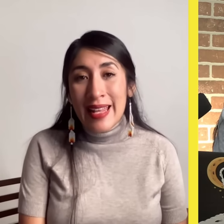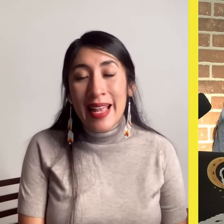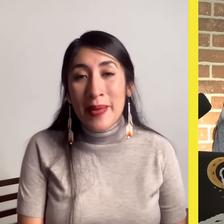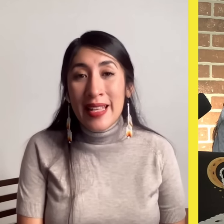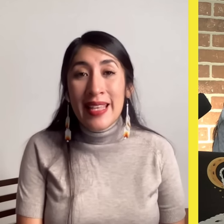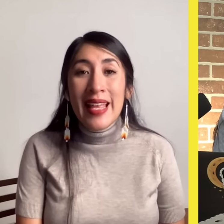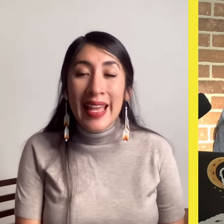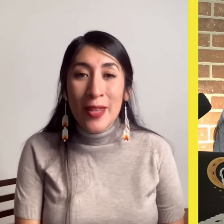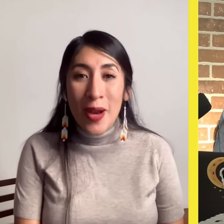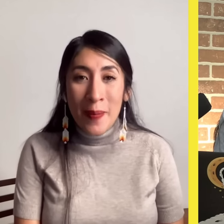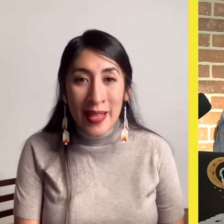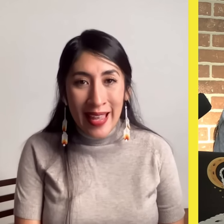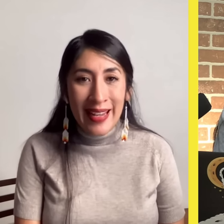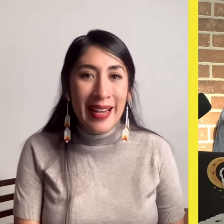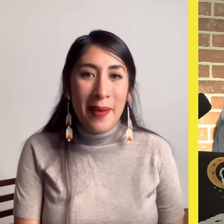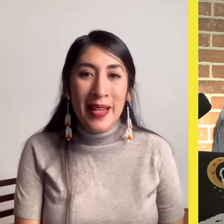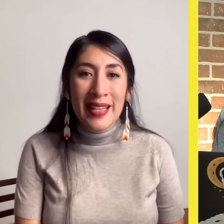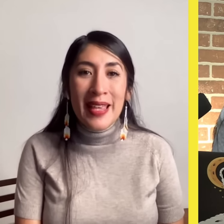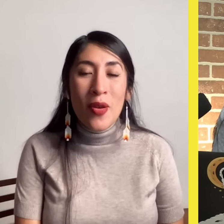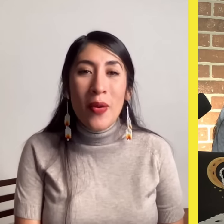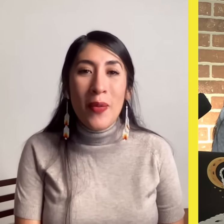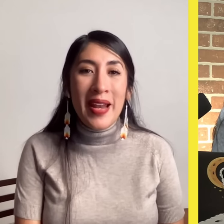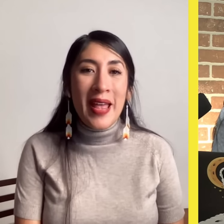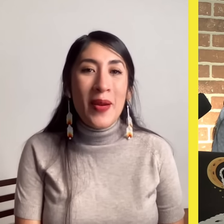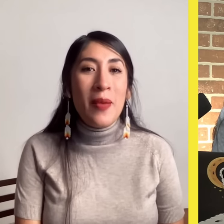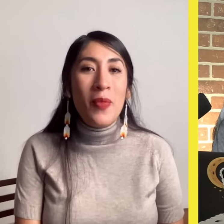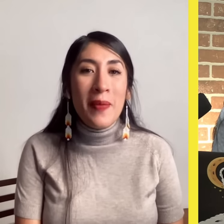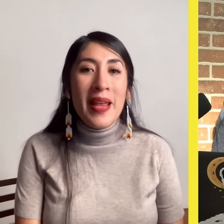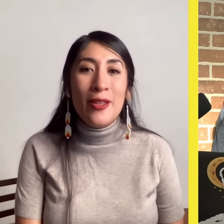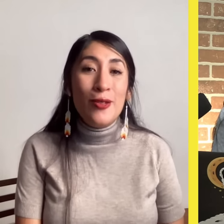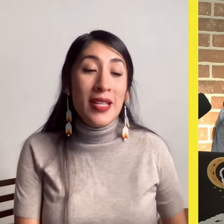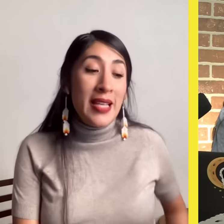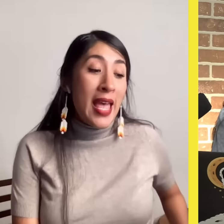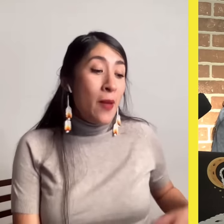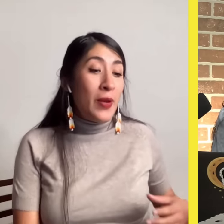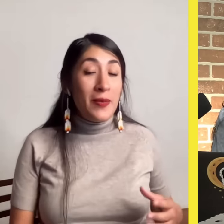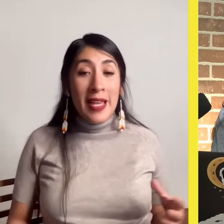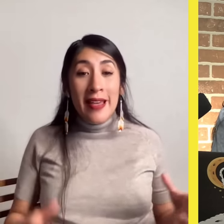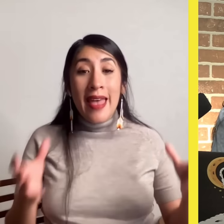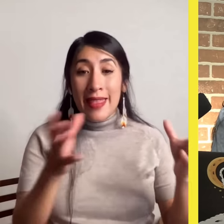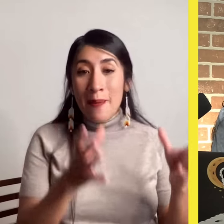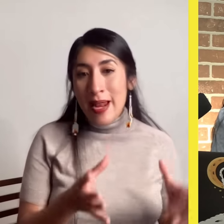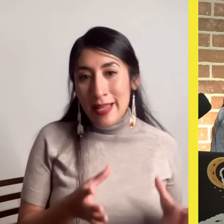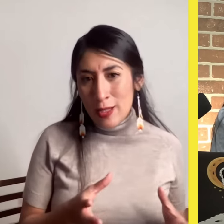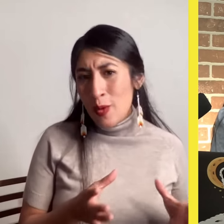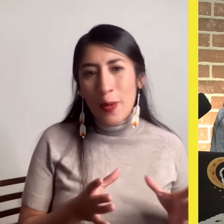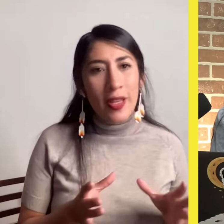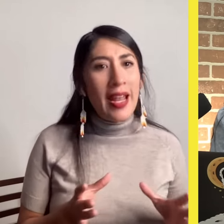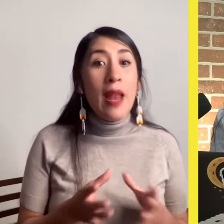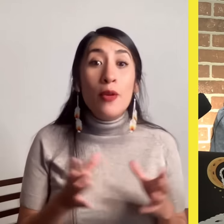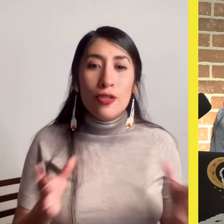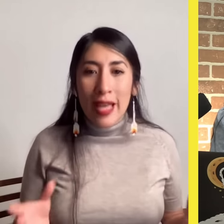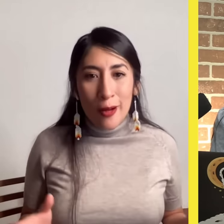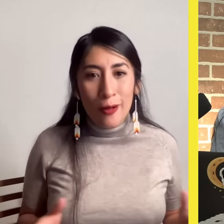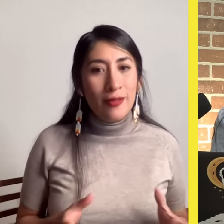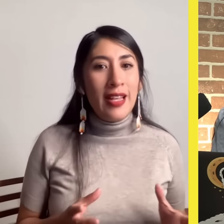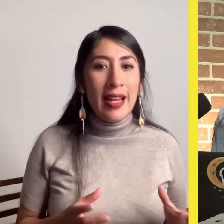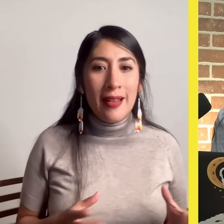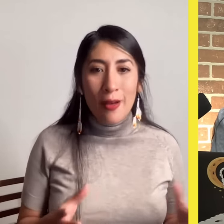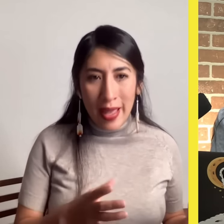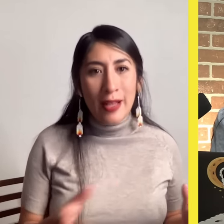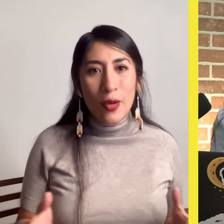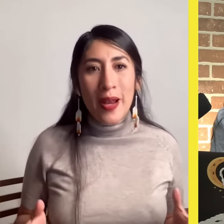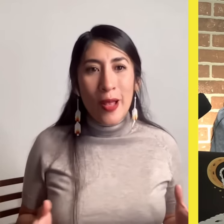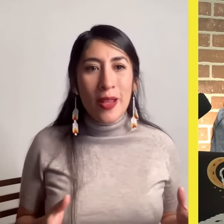está en el gabinete de Alejandro Armenta en el gabinete de el nuevo gobernador de Puebla entonces pues brinca del marinismo porque era El Vocero